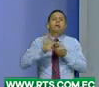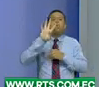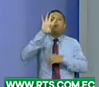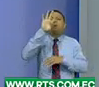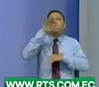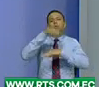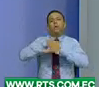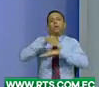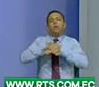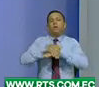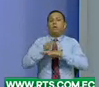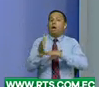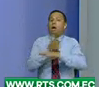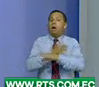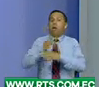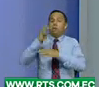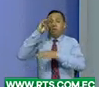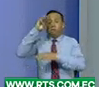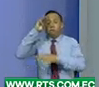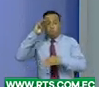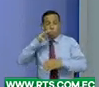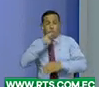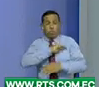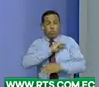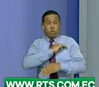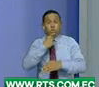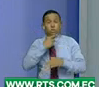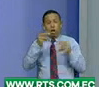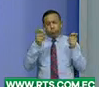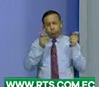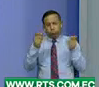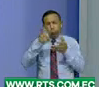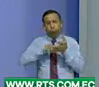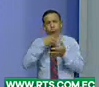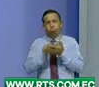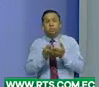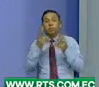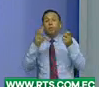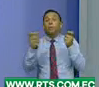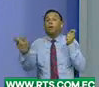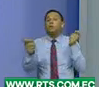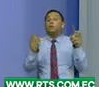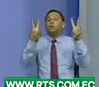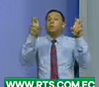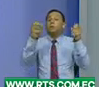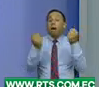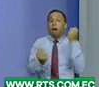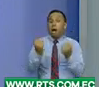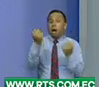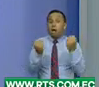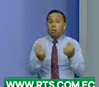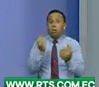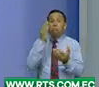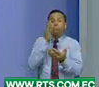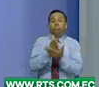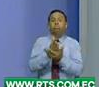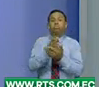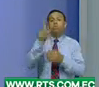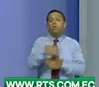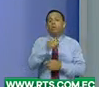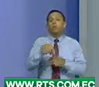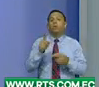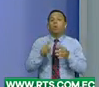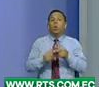aforos previamente aprobados además entrará en vigencia la restricción vehicular- desde las 19 horas de acuerdo a la última resolución